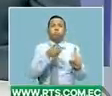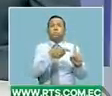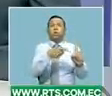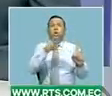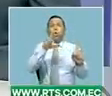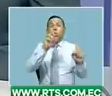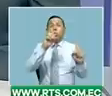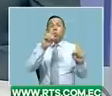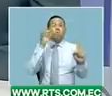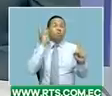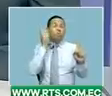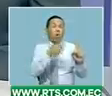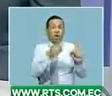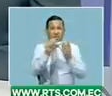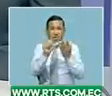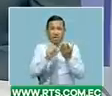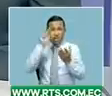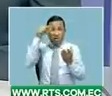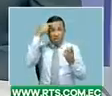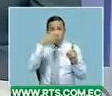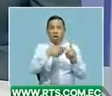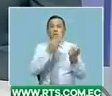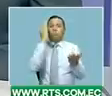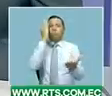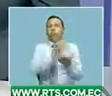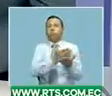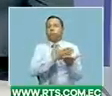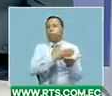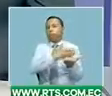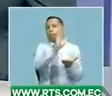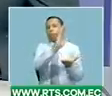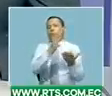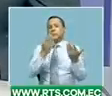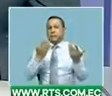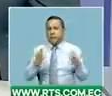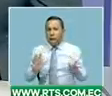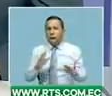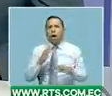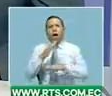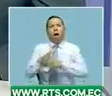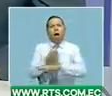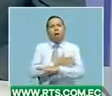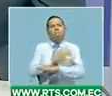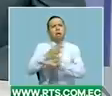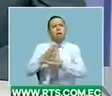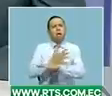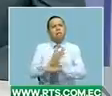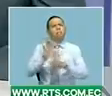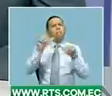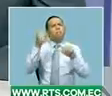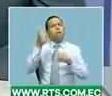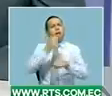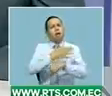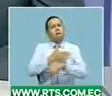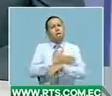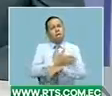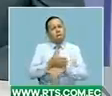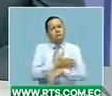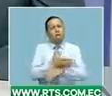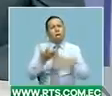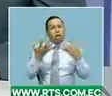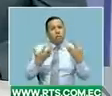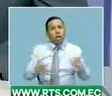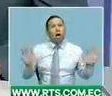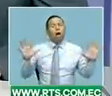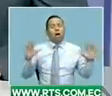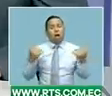llevado adelante en el Pleno del Parlamento de forma virtual duró más de 10 horas. Para su censura y destitución solo se necesitaban